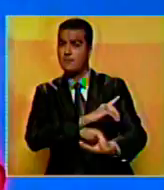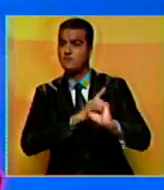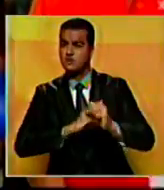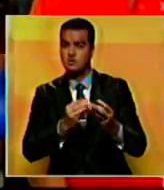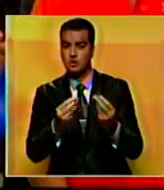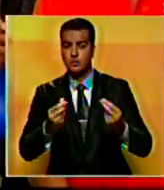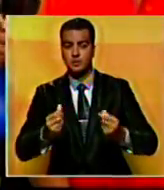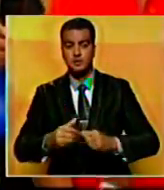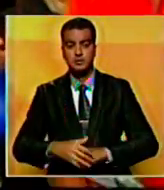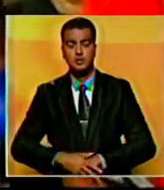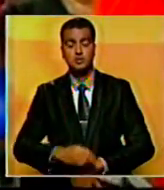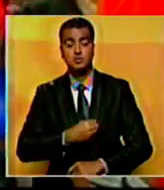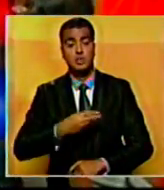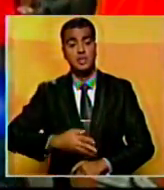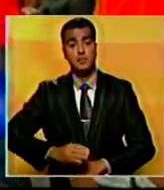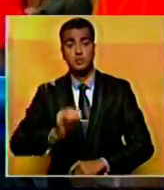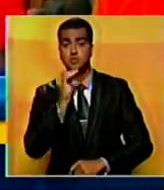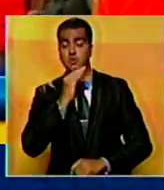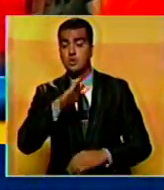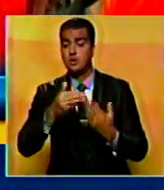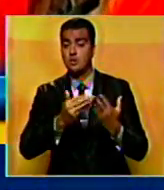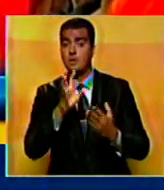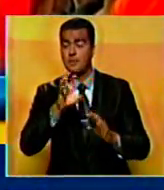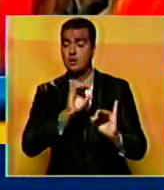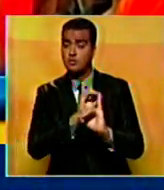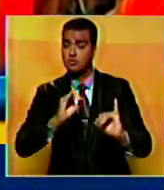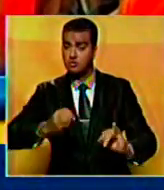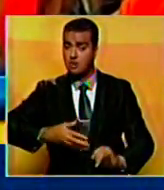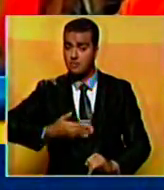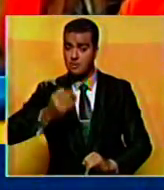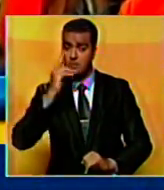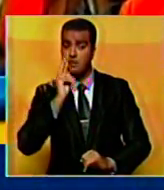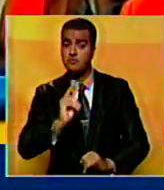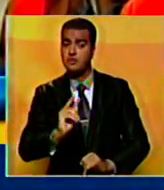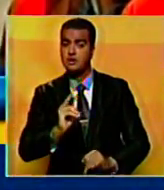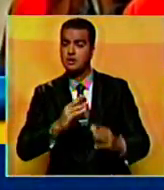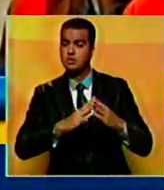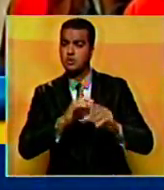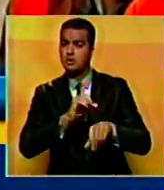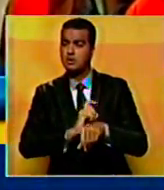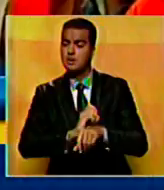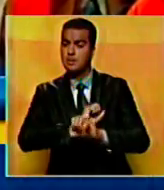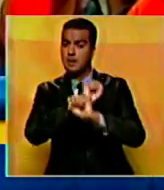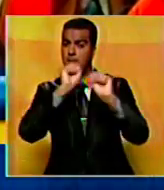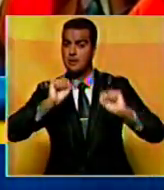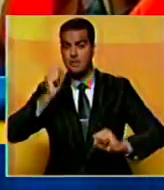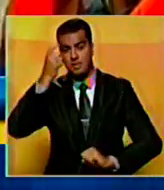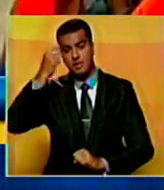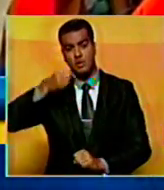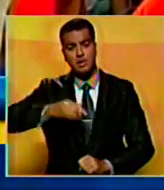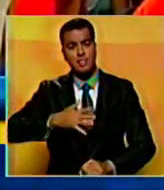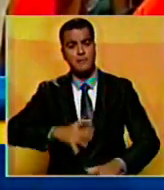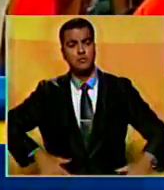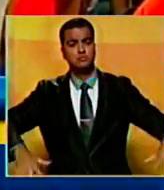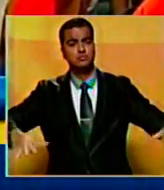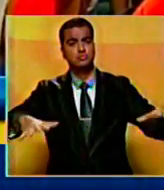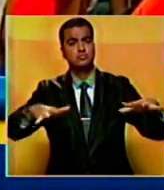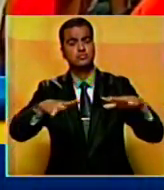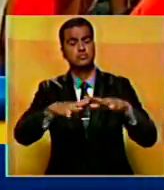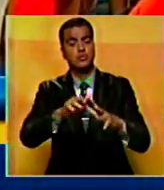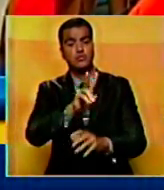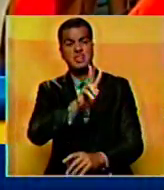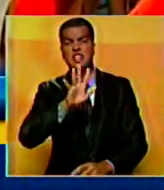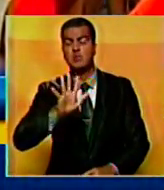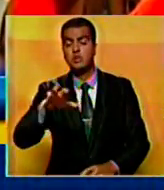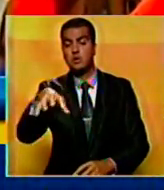económica. Estamos anunciándole al país, como ya hemos podido ver en el transcurso de la mañana del día de hoy, nos estamos desplegando en los